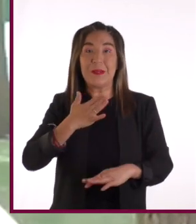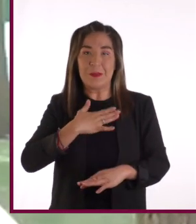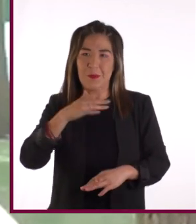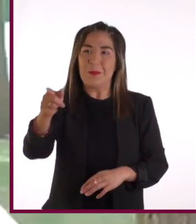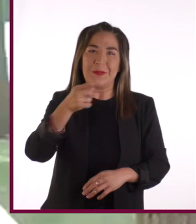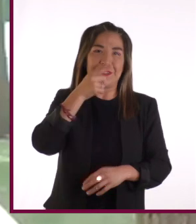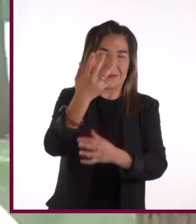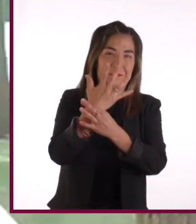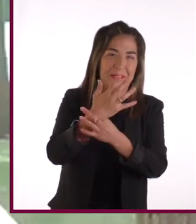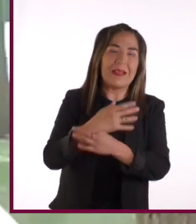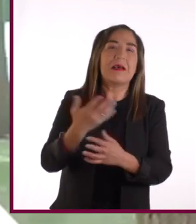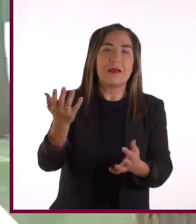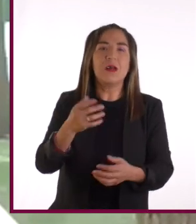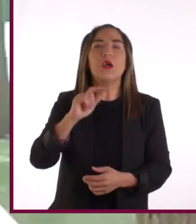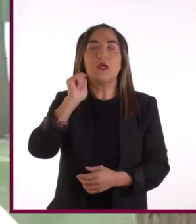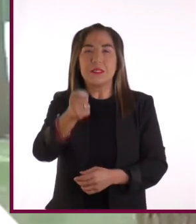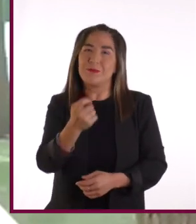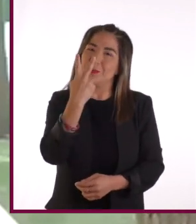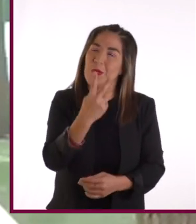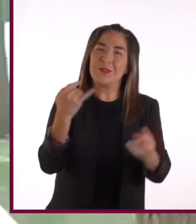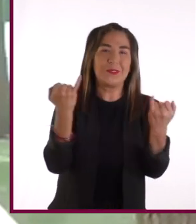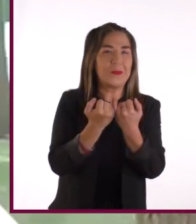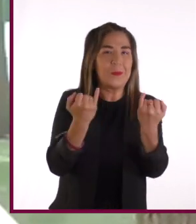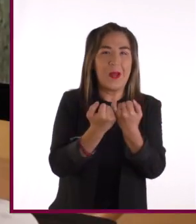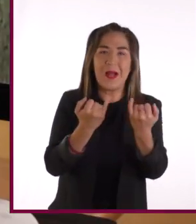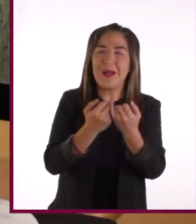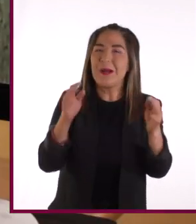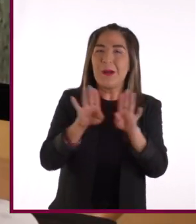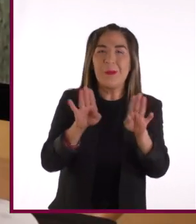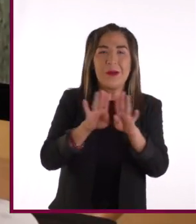porque según mi postura es un poco de las dos.